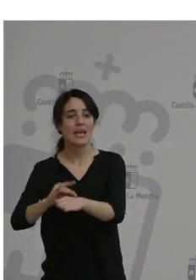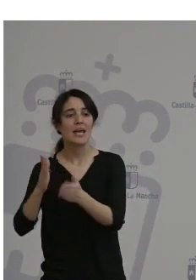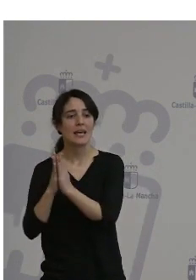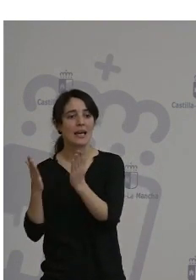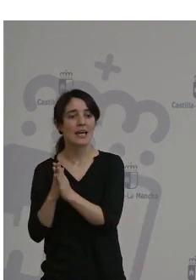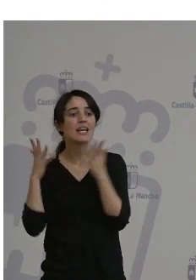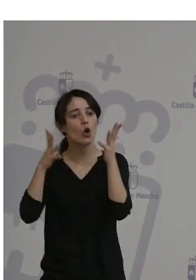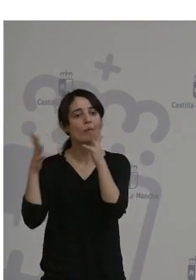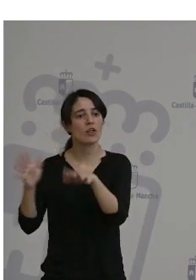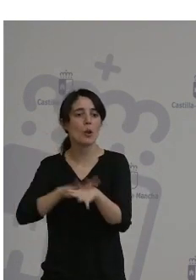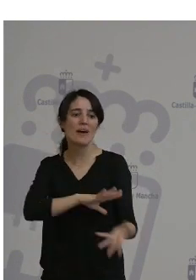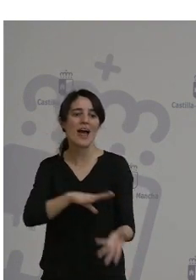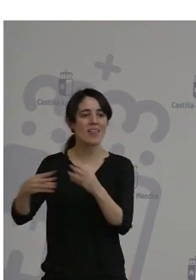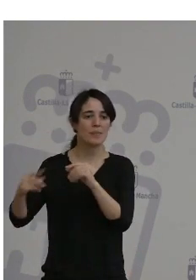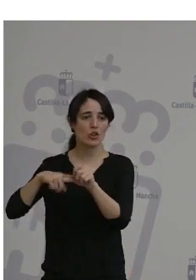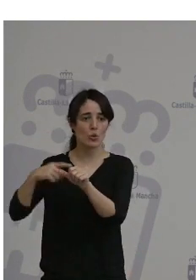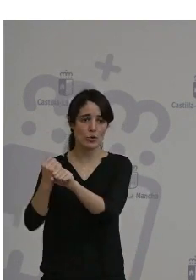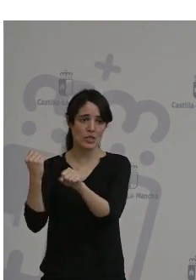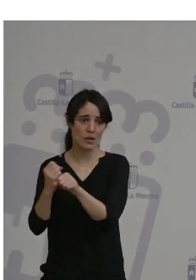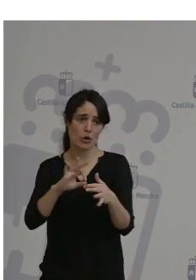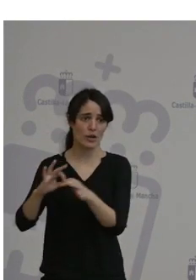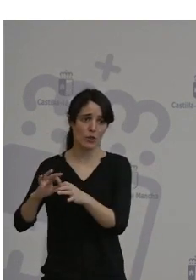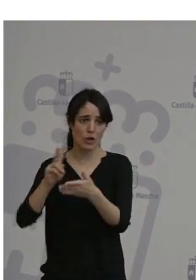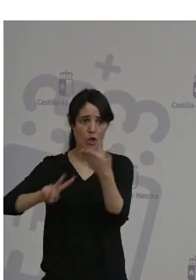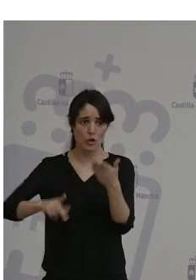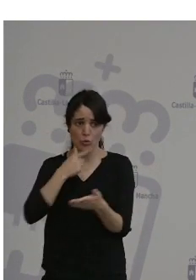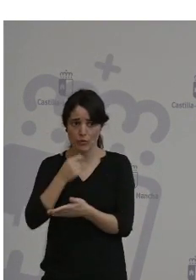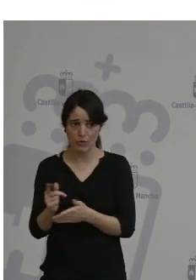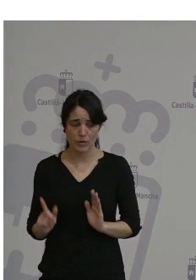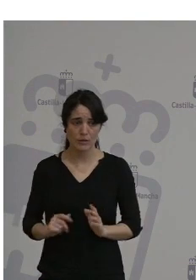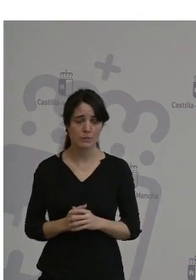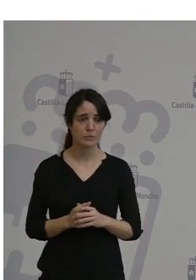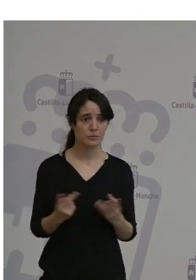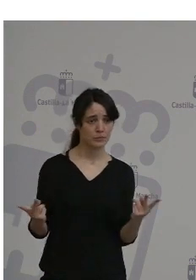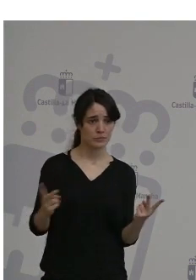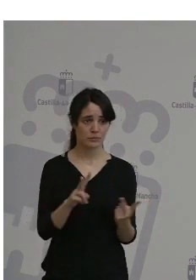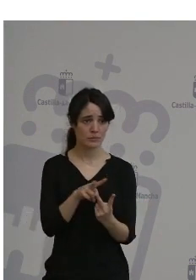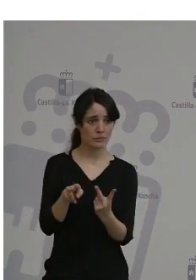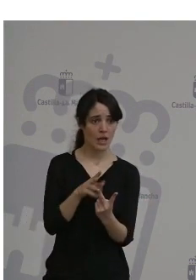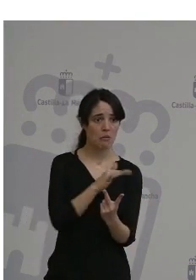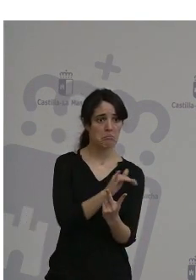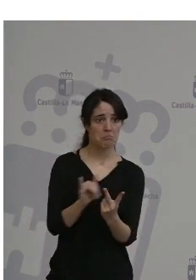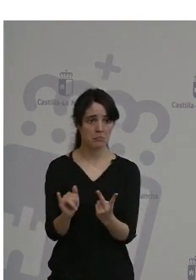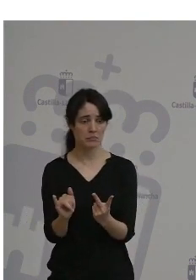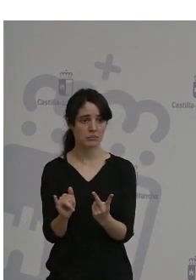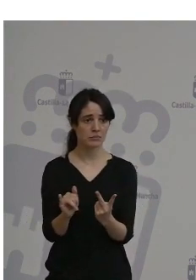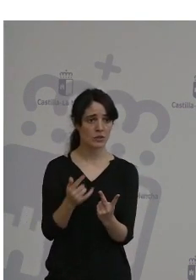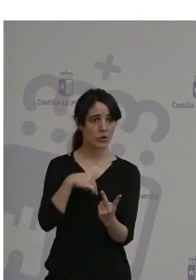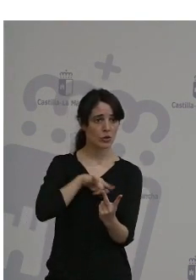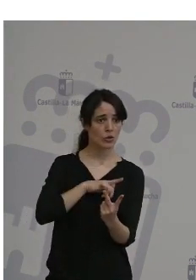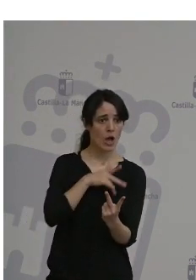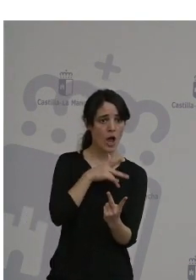adaptaciones de puestos de trabajo en lectura fácil, que aunque estamos un poco en… ahora